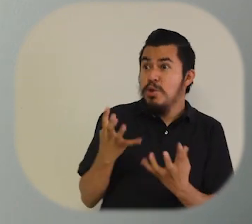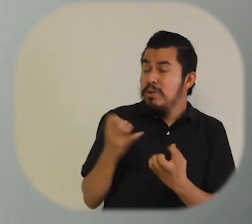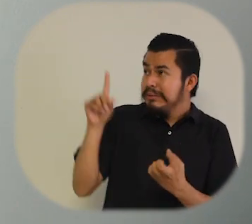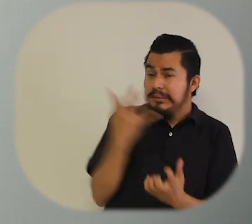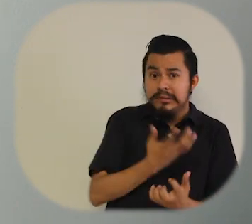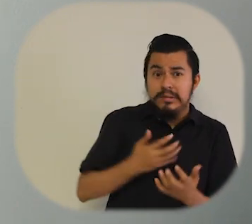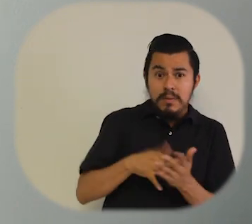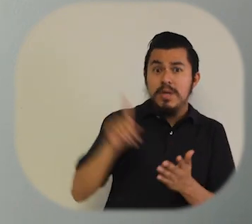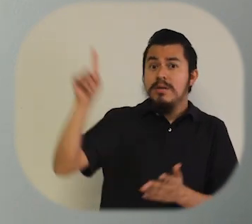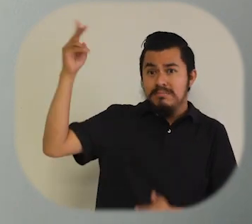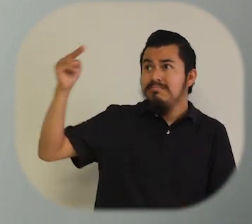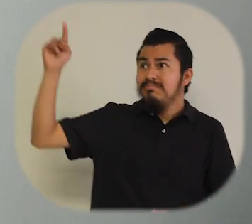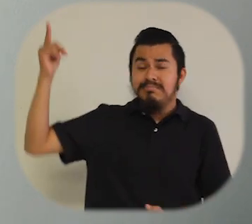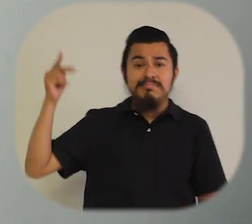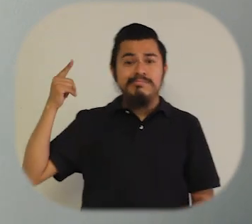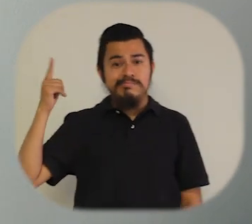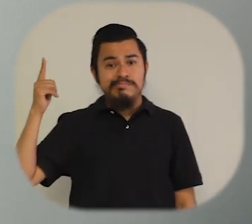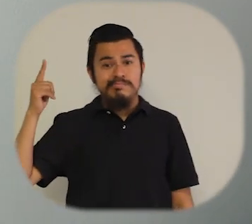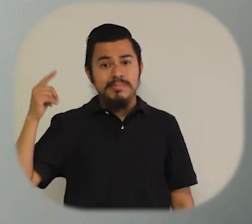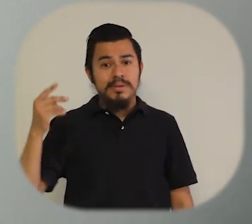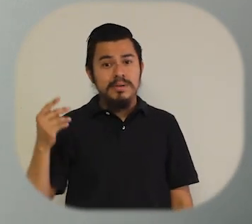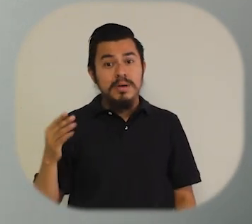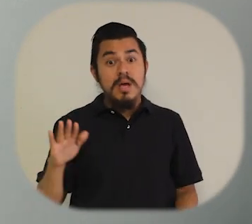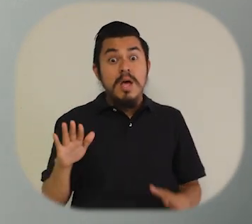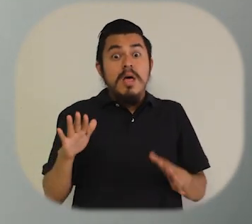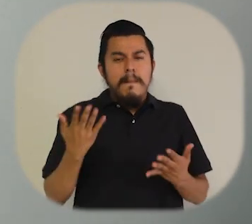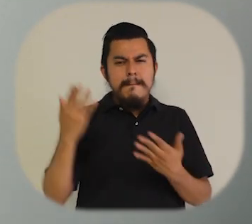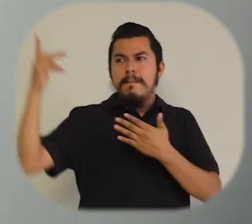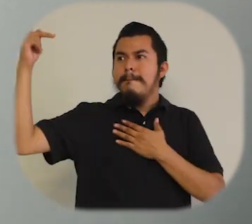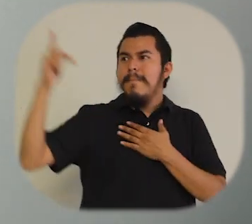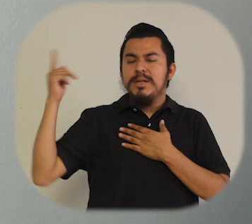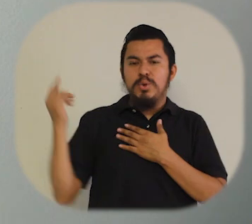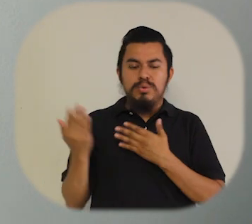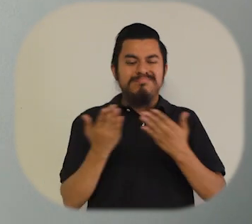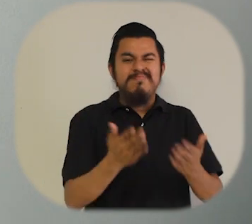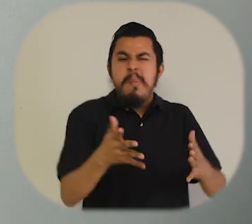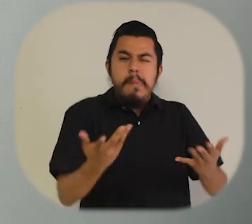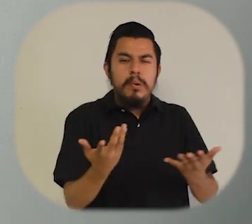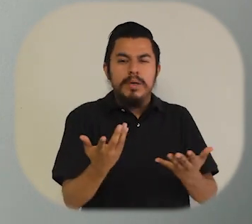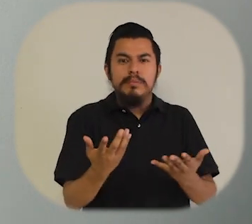Dios. Para esto es que nos es dado el pacto desde el inicio.